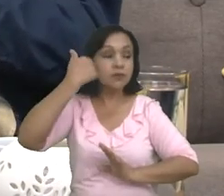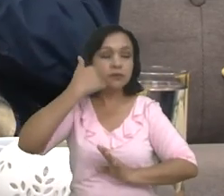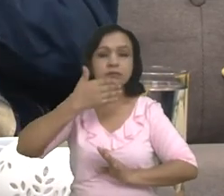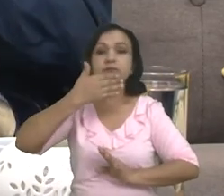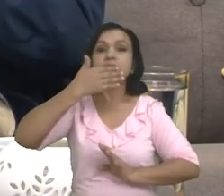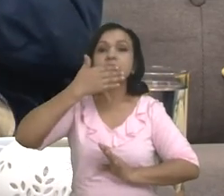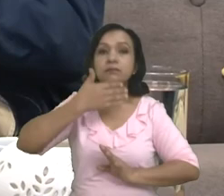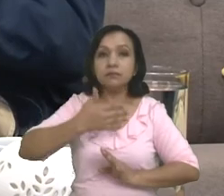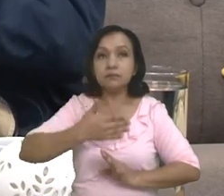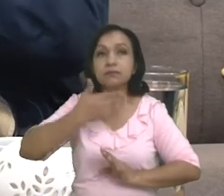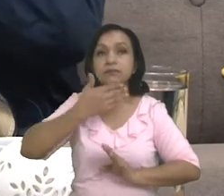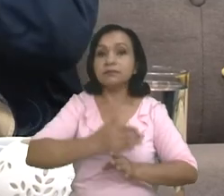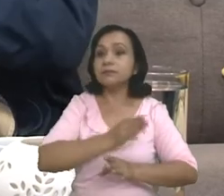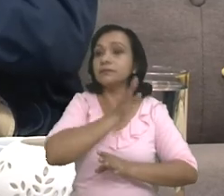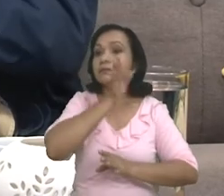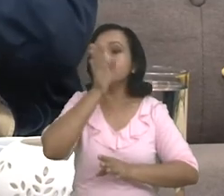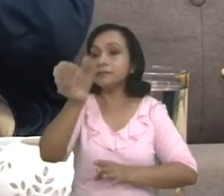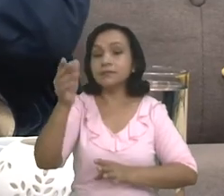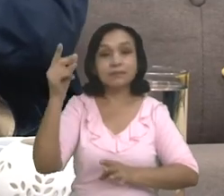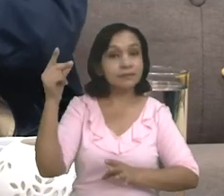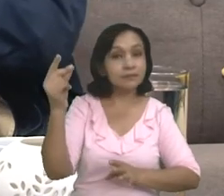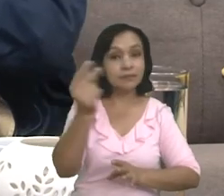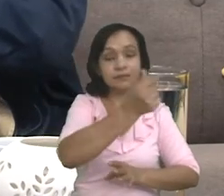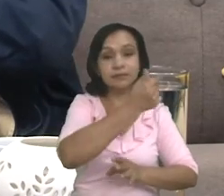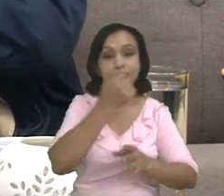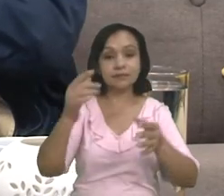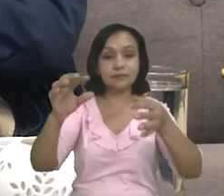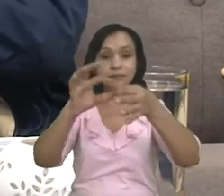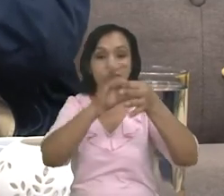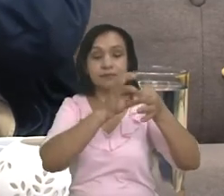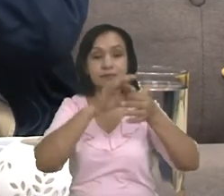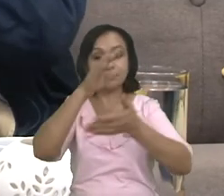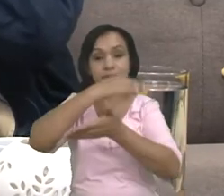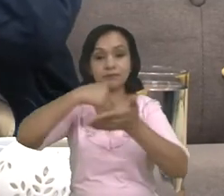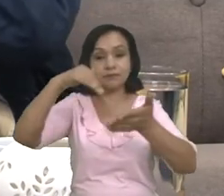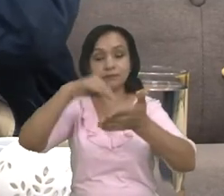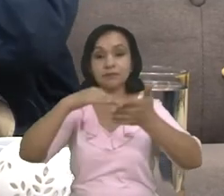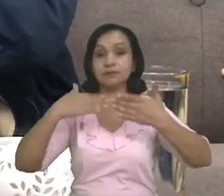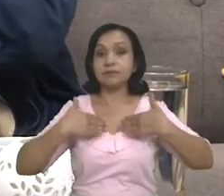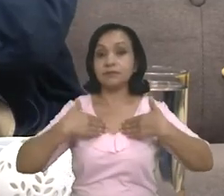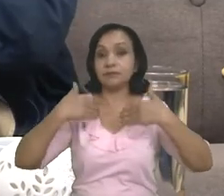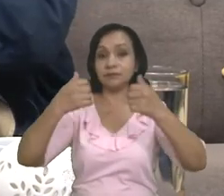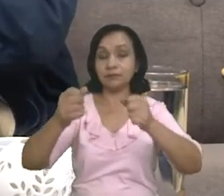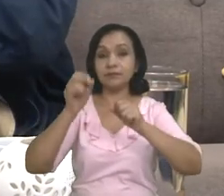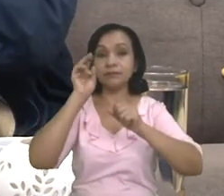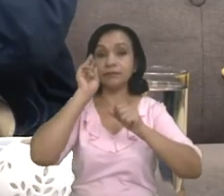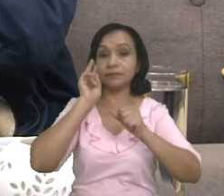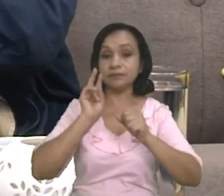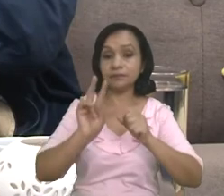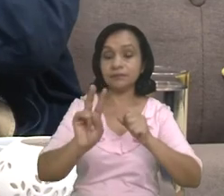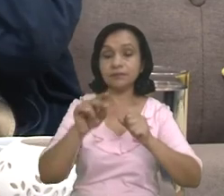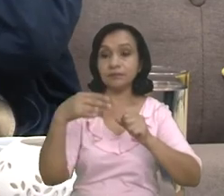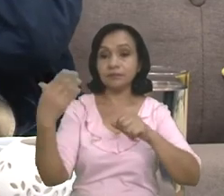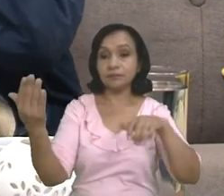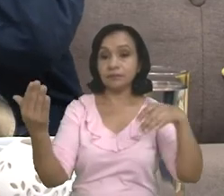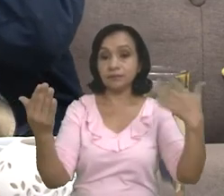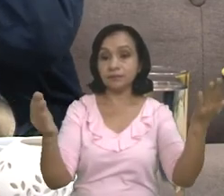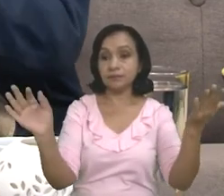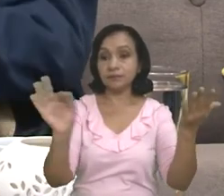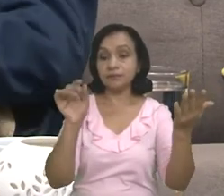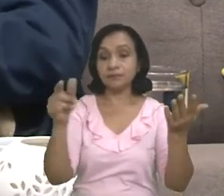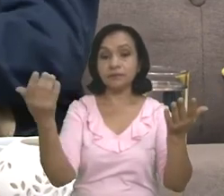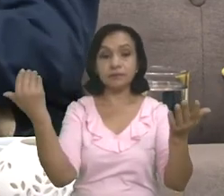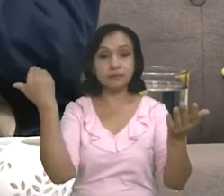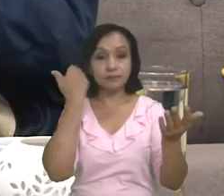debe acudir inmediatamente a la unidad de salud porque el cb cual es la sintomatología y